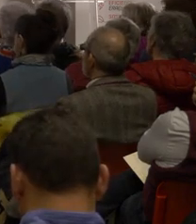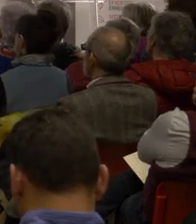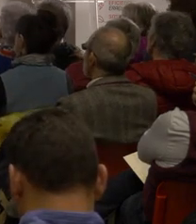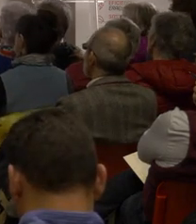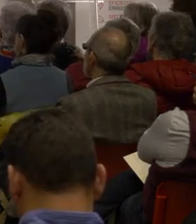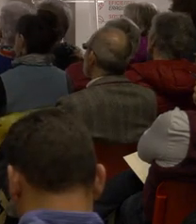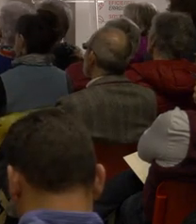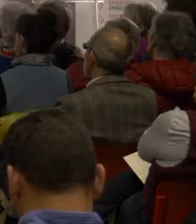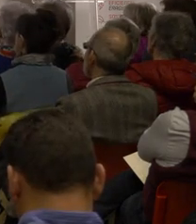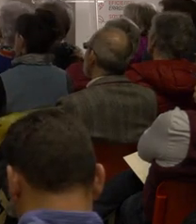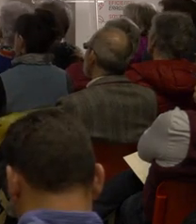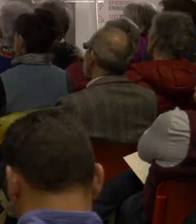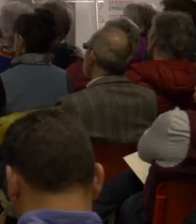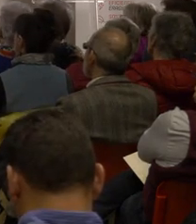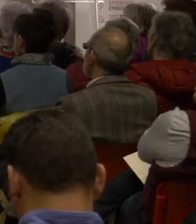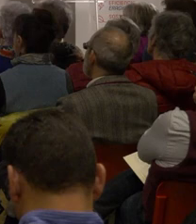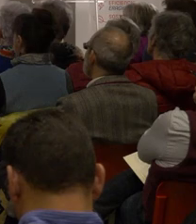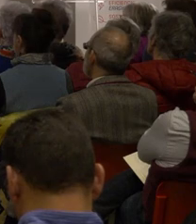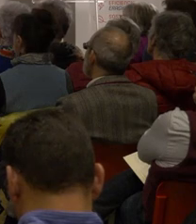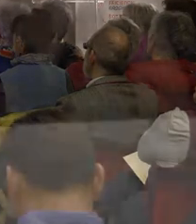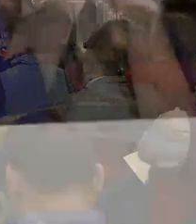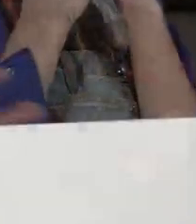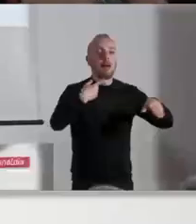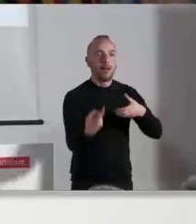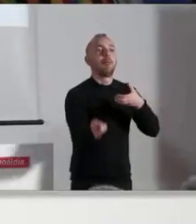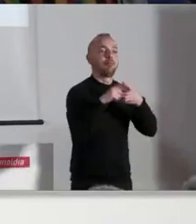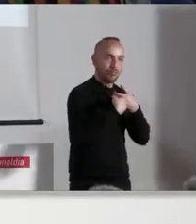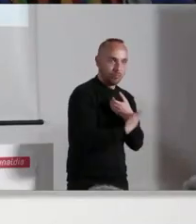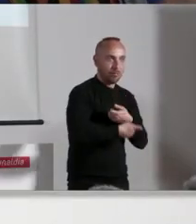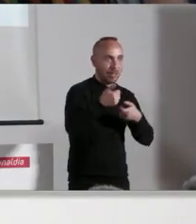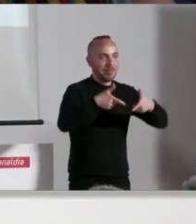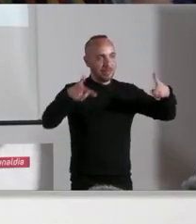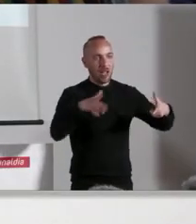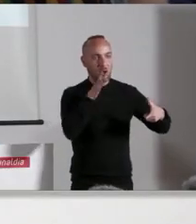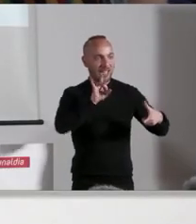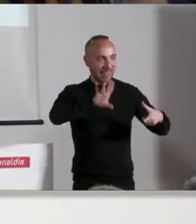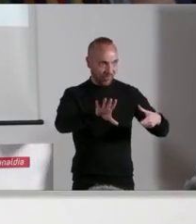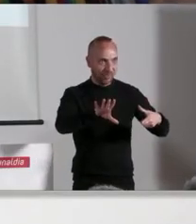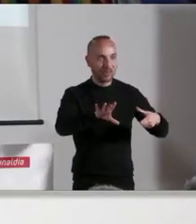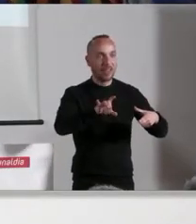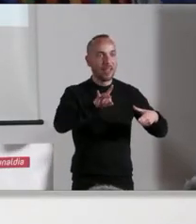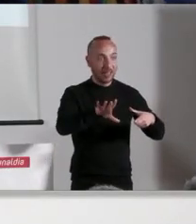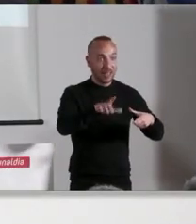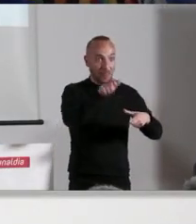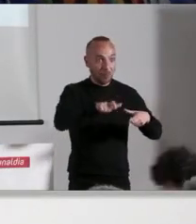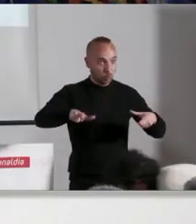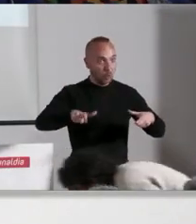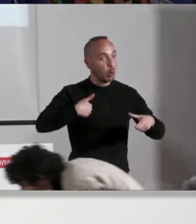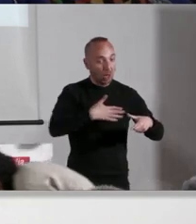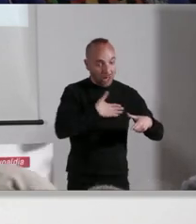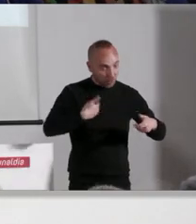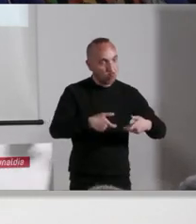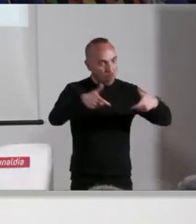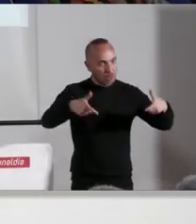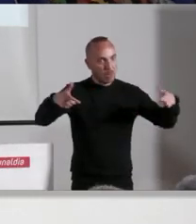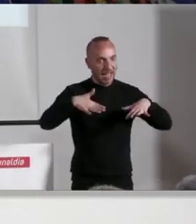sumamos otros 15. Actualmente estamos unos 15, 20 personas formando grupo, pero con aspiraciones a ampliar la red,